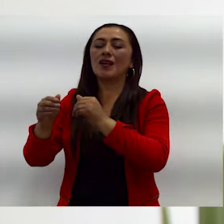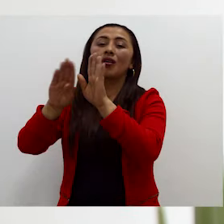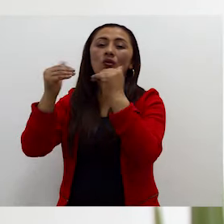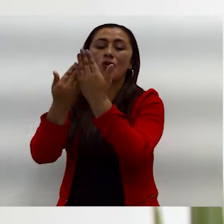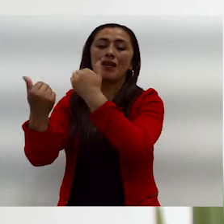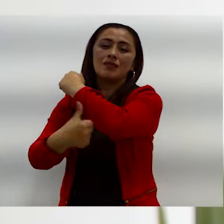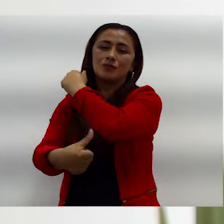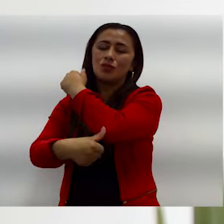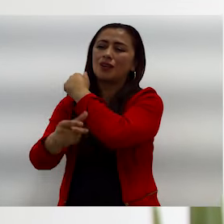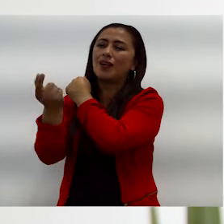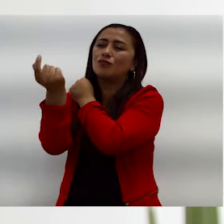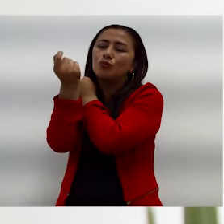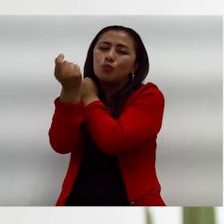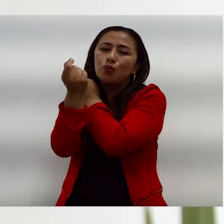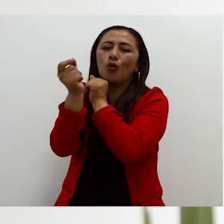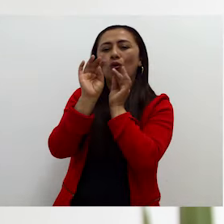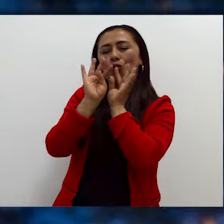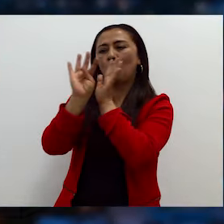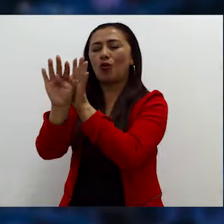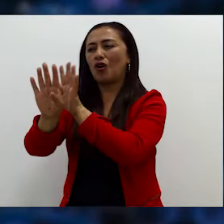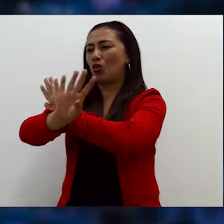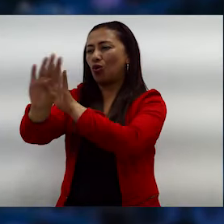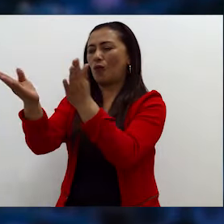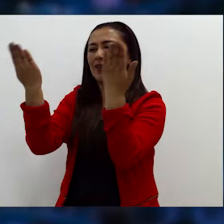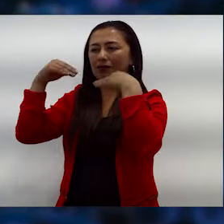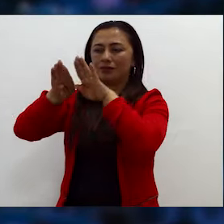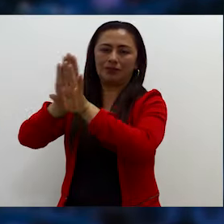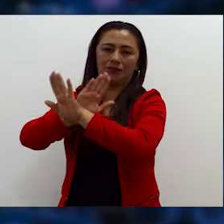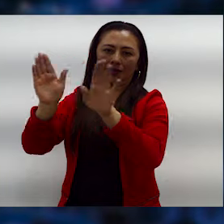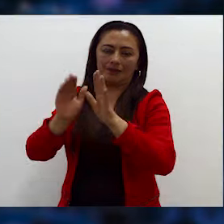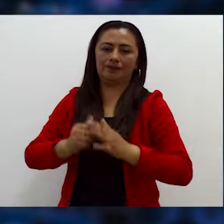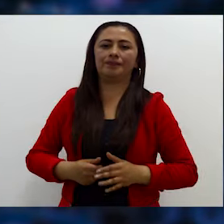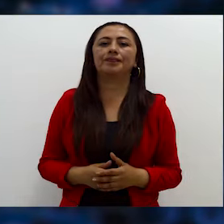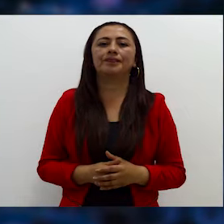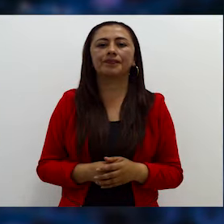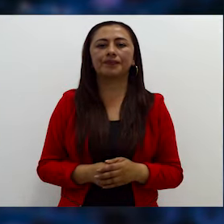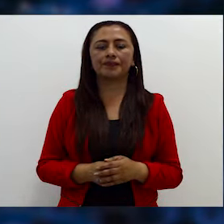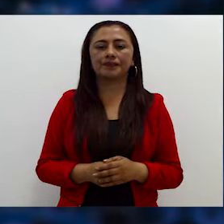los requerimientos y las necesidades que se tienen y no podemos recibir más personas.